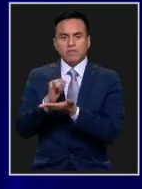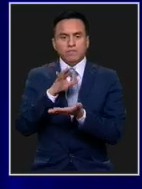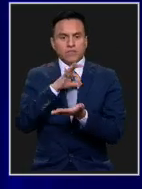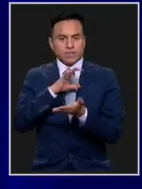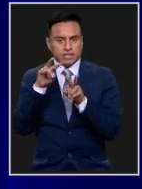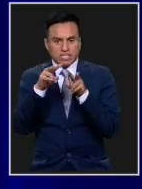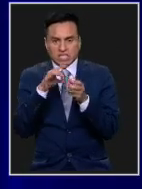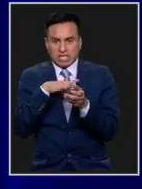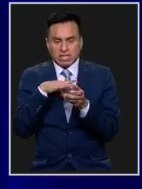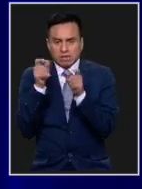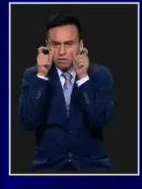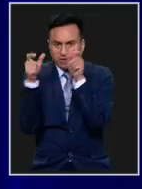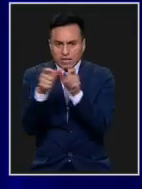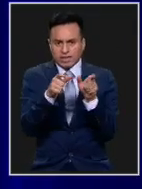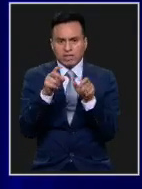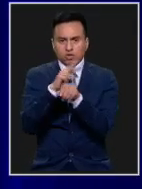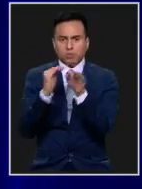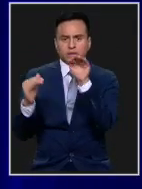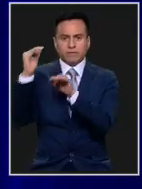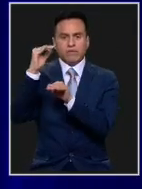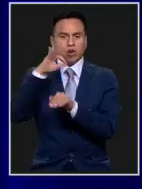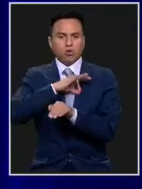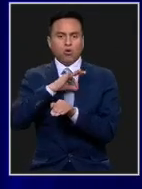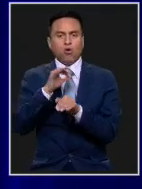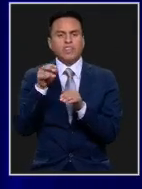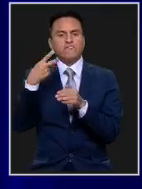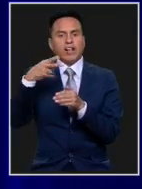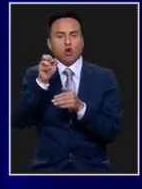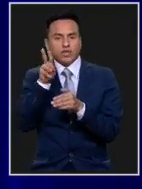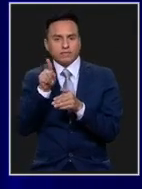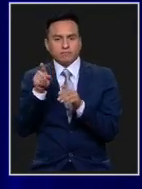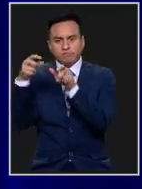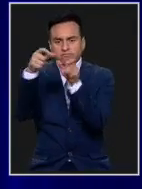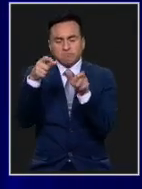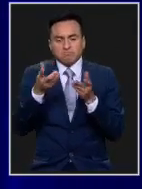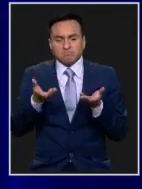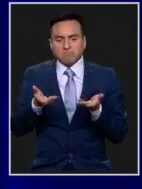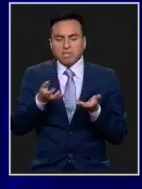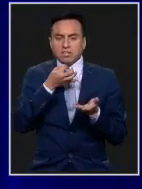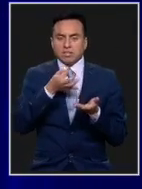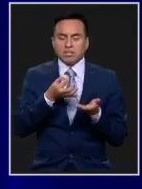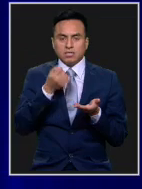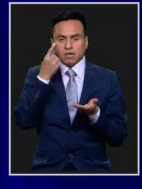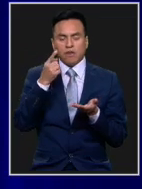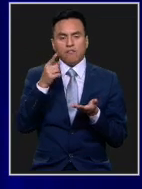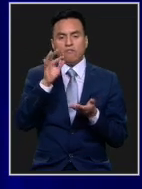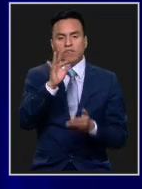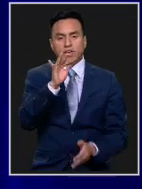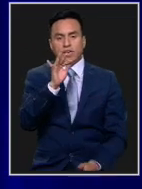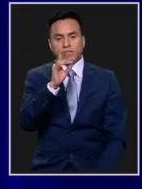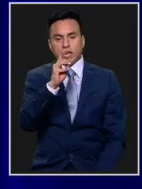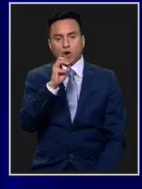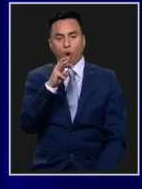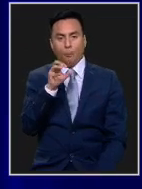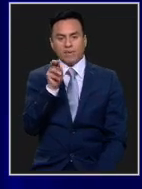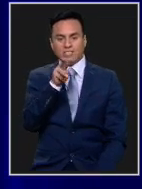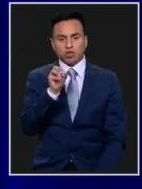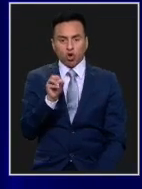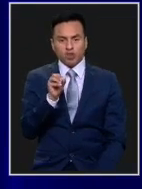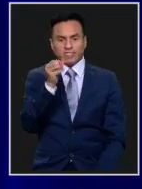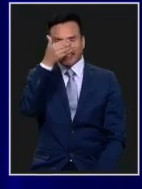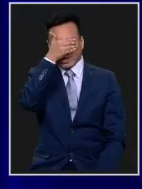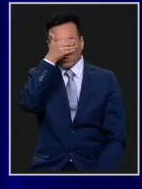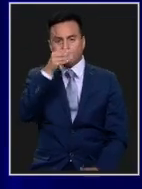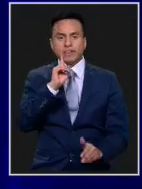chilenas super vigiladas por la super de banco o la super de valores con esas inversiones y por tanto si el fidecomiso ciego los que toman las